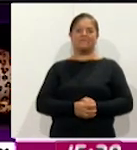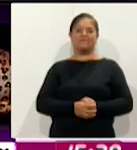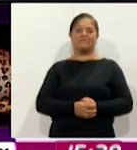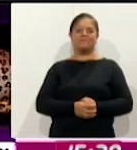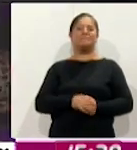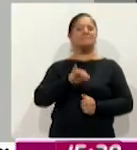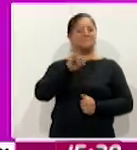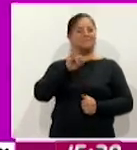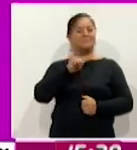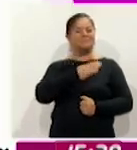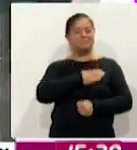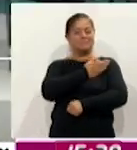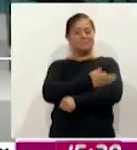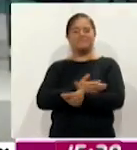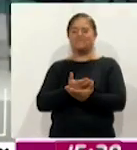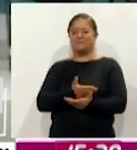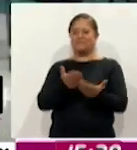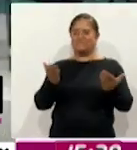nuevamente a todos